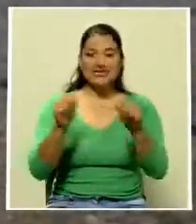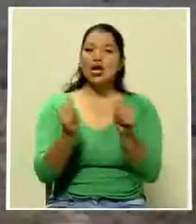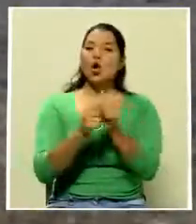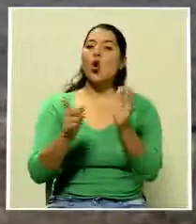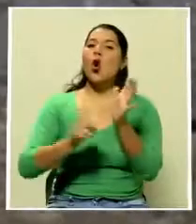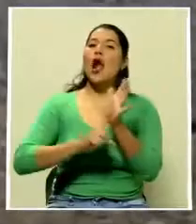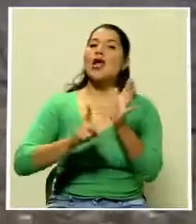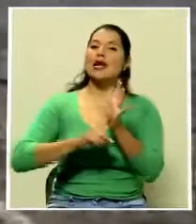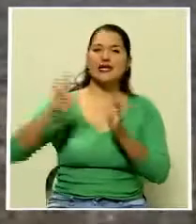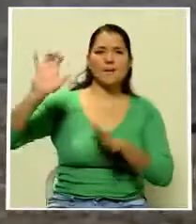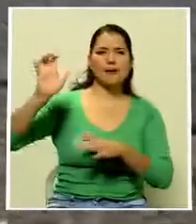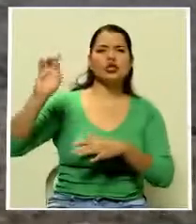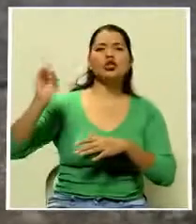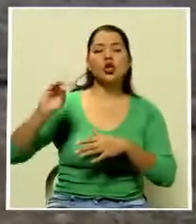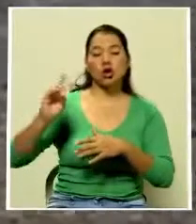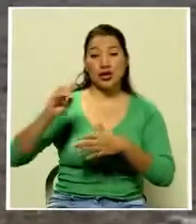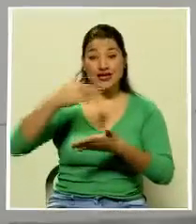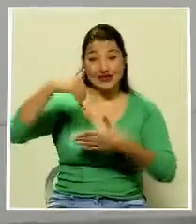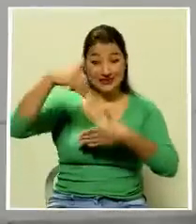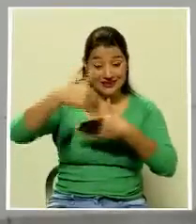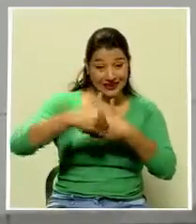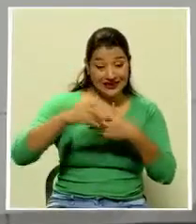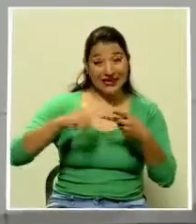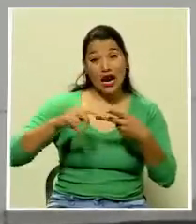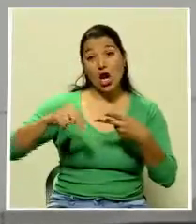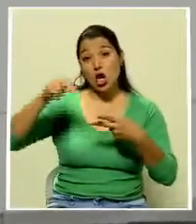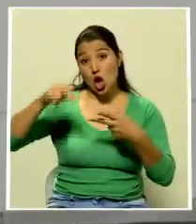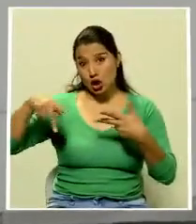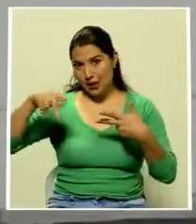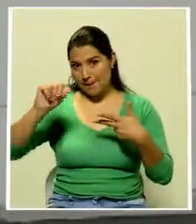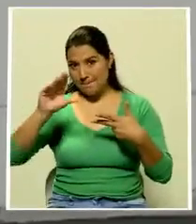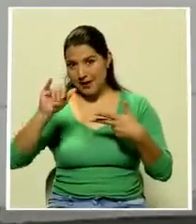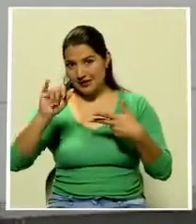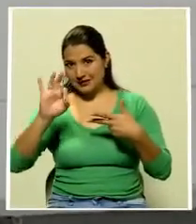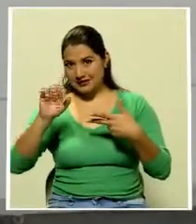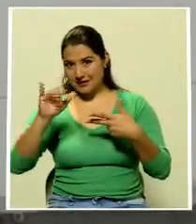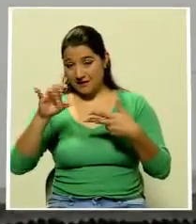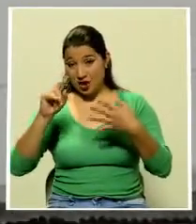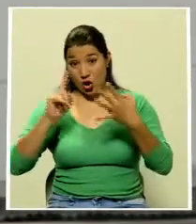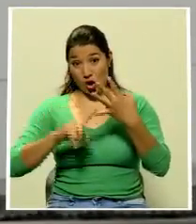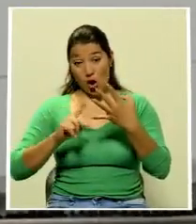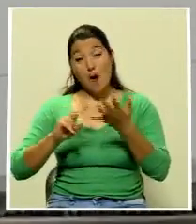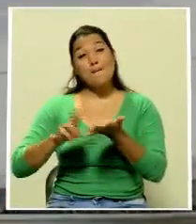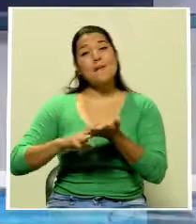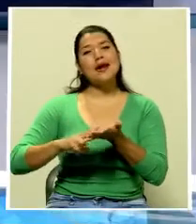Valle Central, zona norte y Pacífico, mientras que alerta verde para el Caribe.